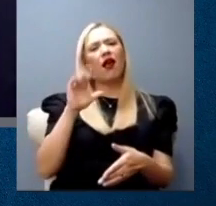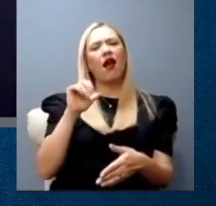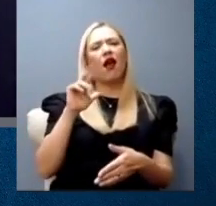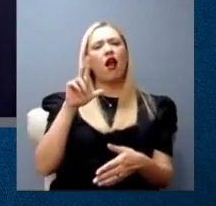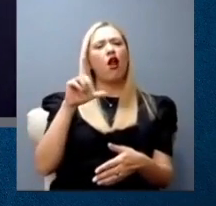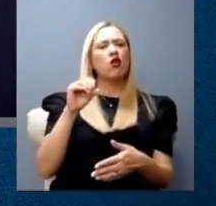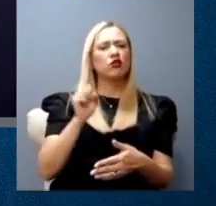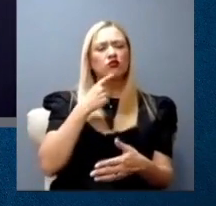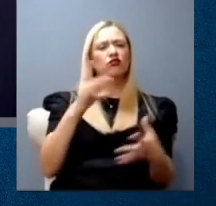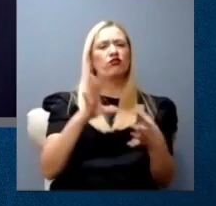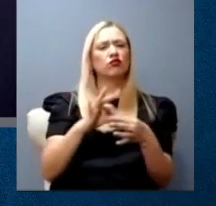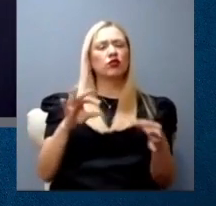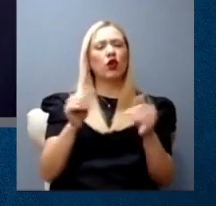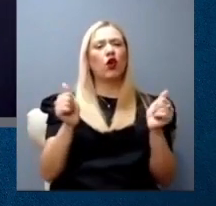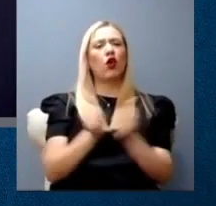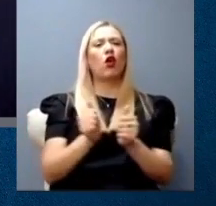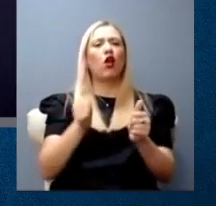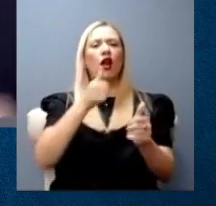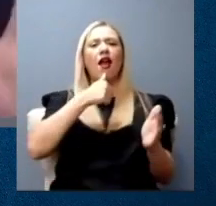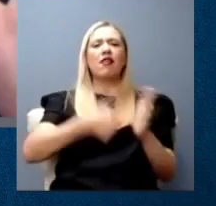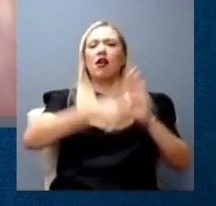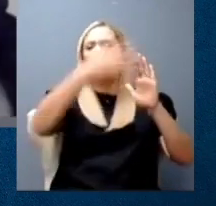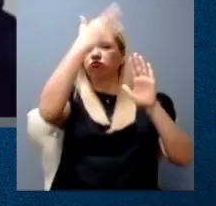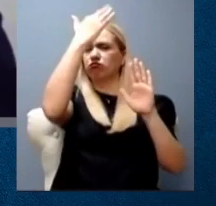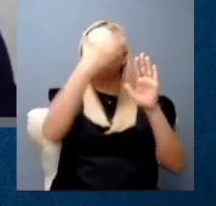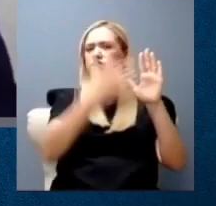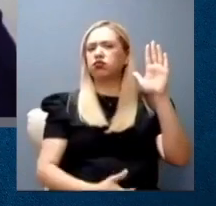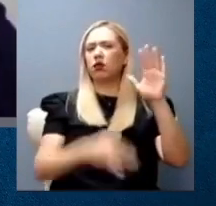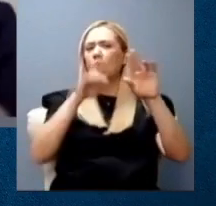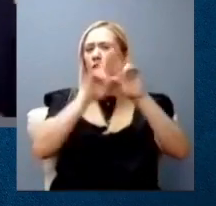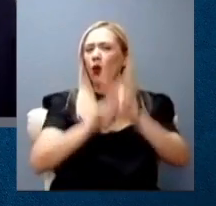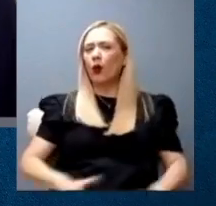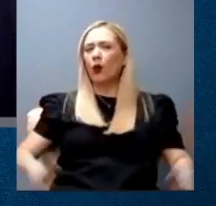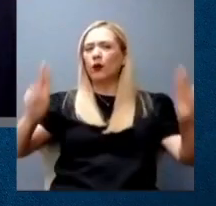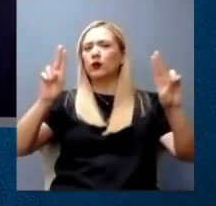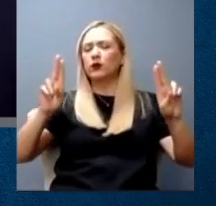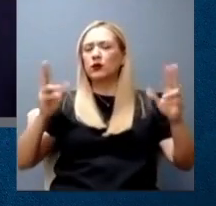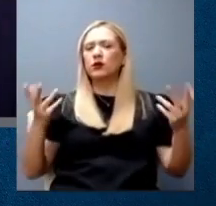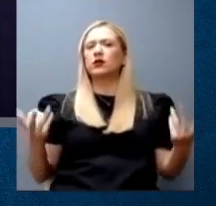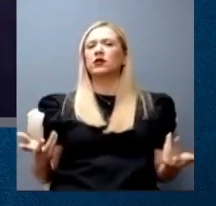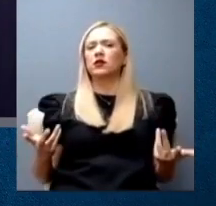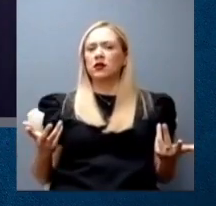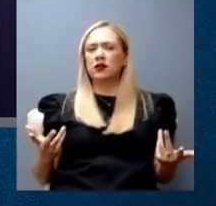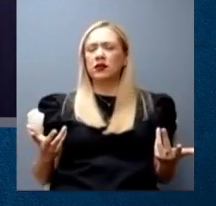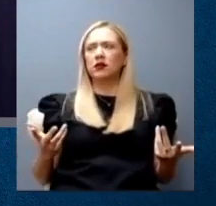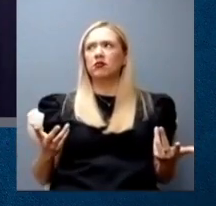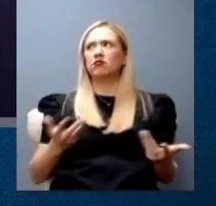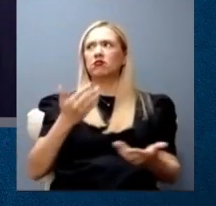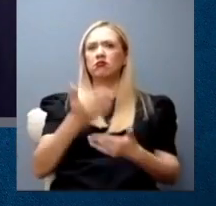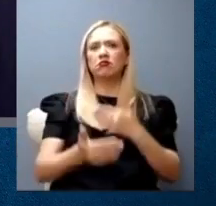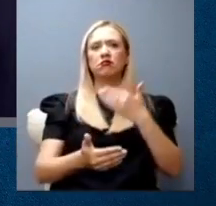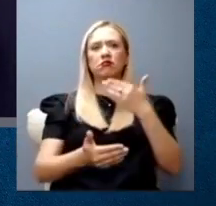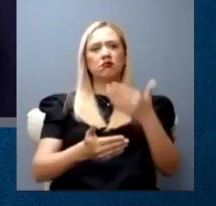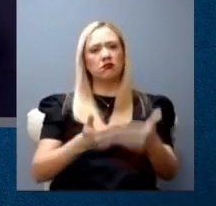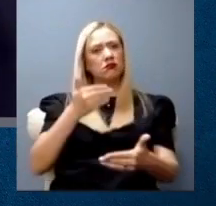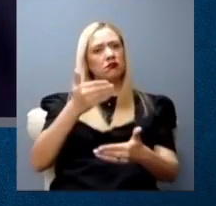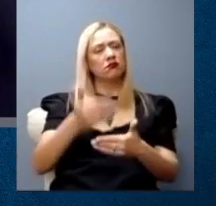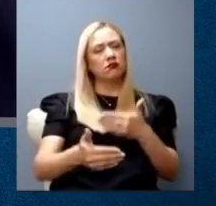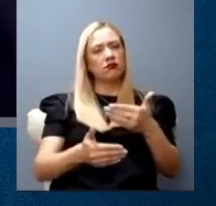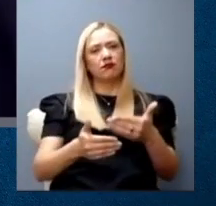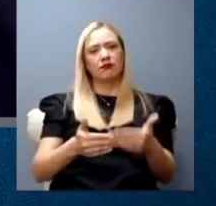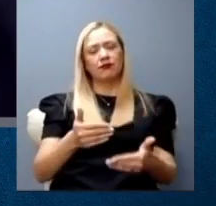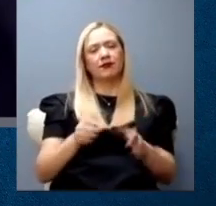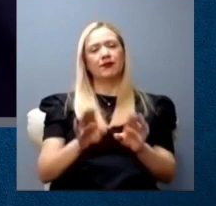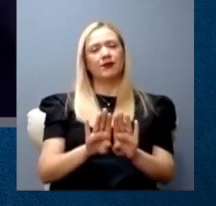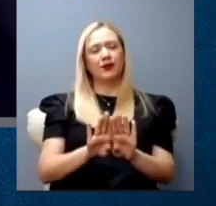la Declaración Universal de los Derechos Humanos? Digamos, para irnos por pasos en una secuencia antes de irnos al primer corte.